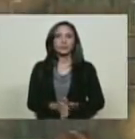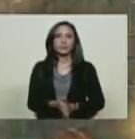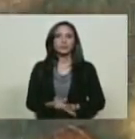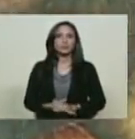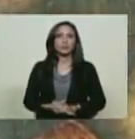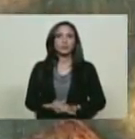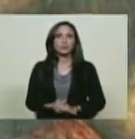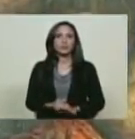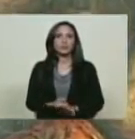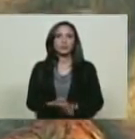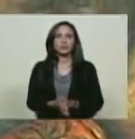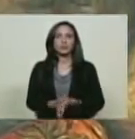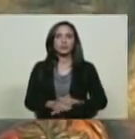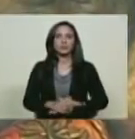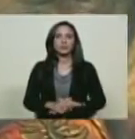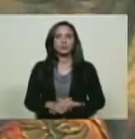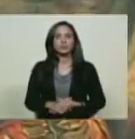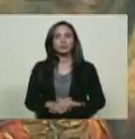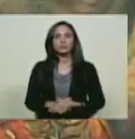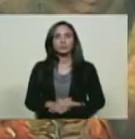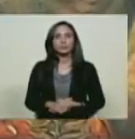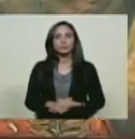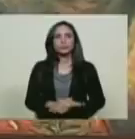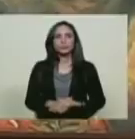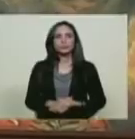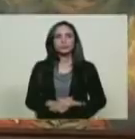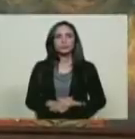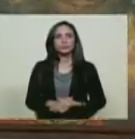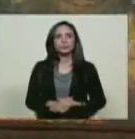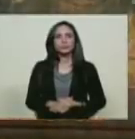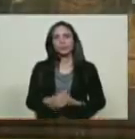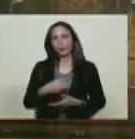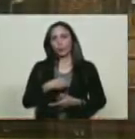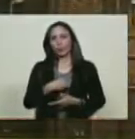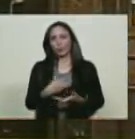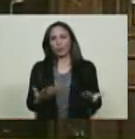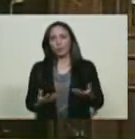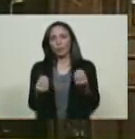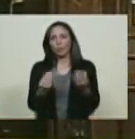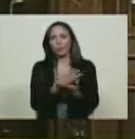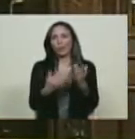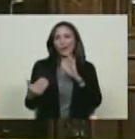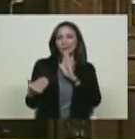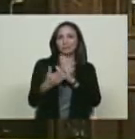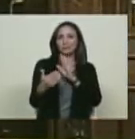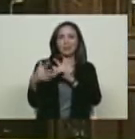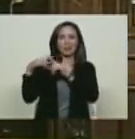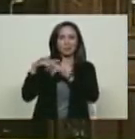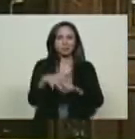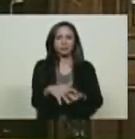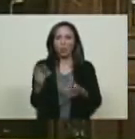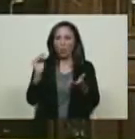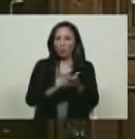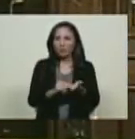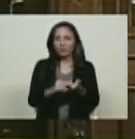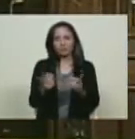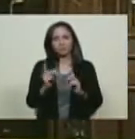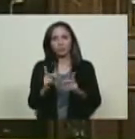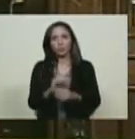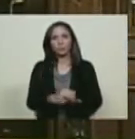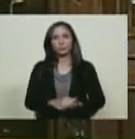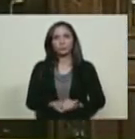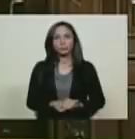Venezuela es Venezuela, compatriota. Y no podemos permitir que los vicios y